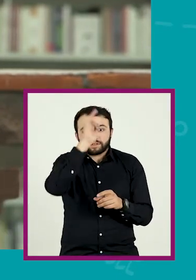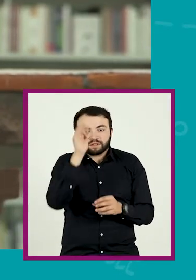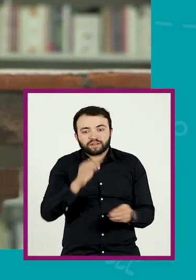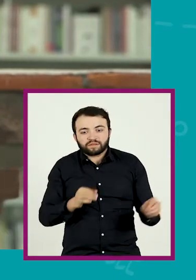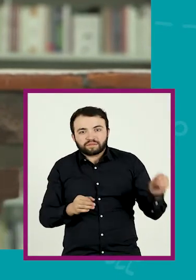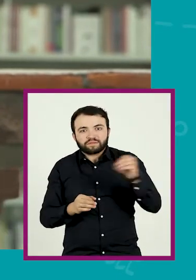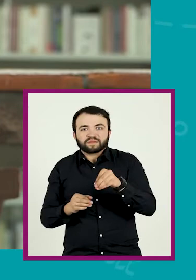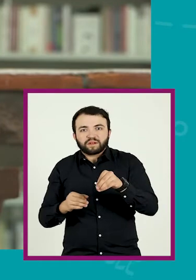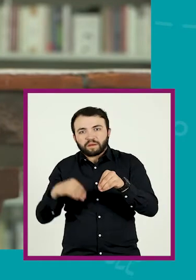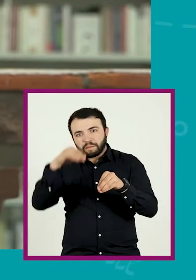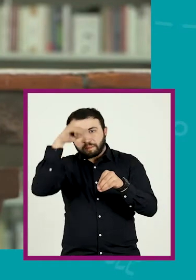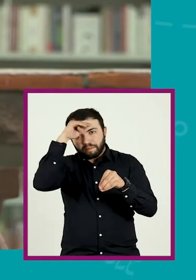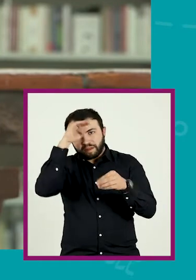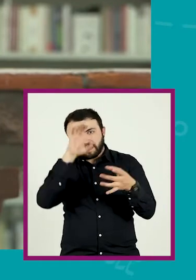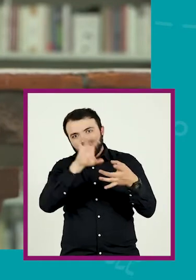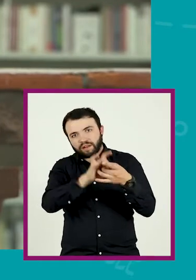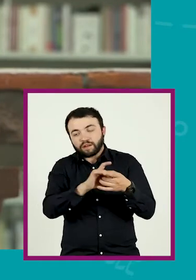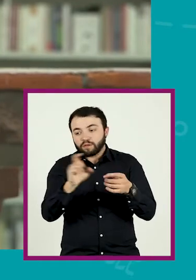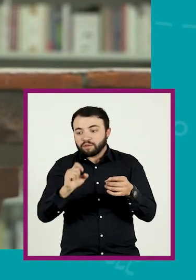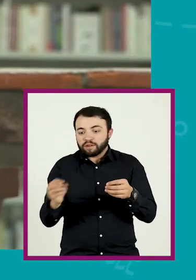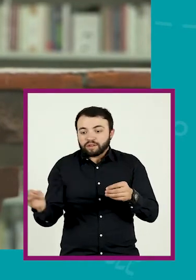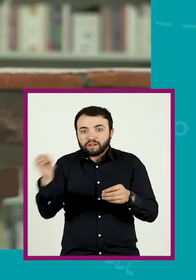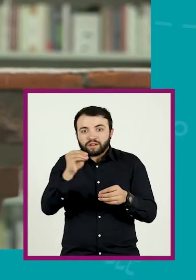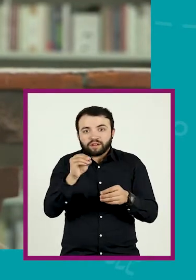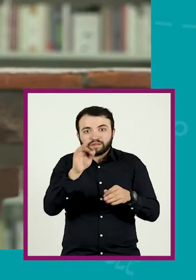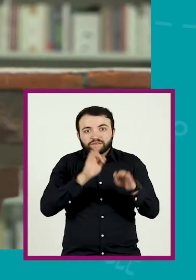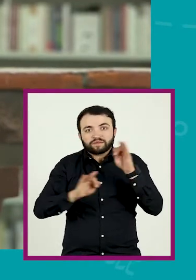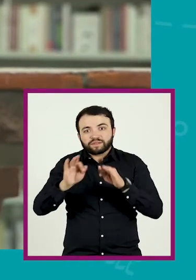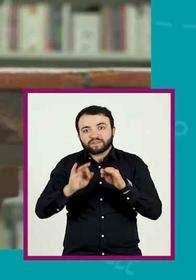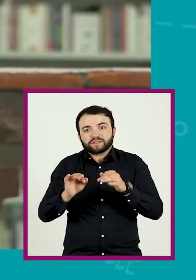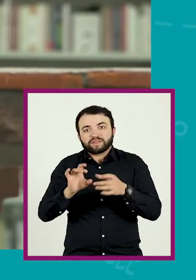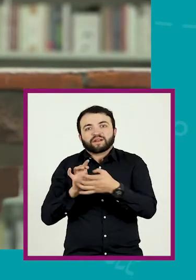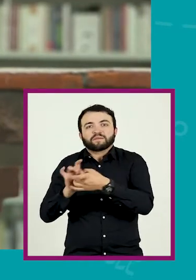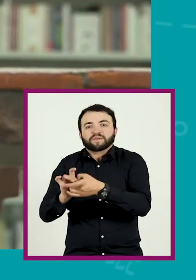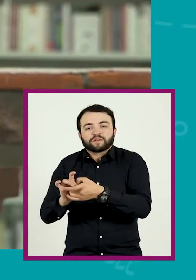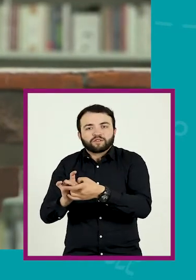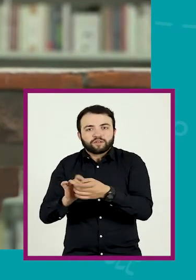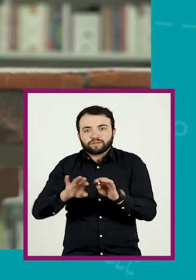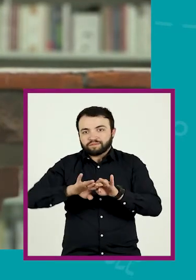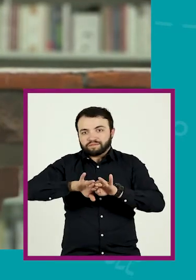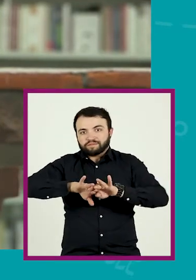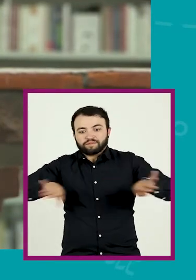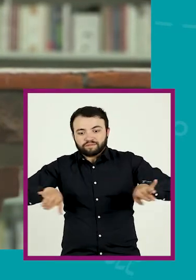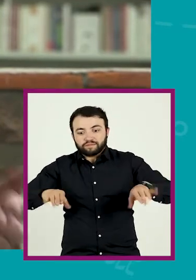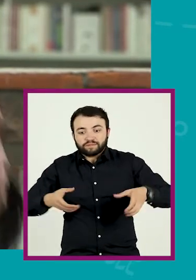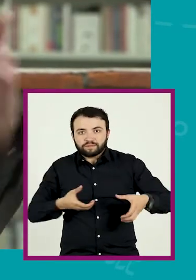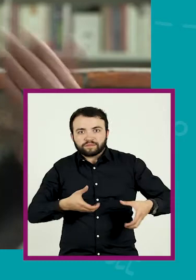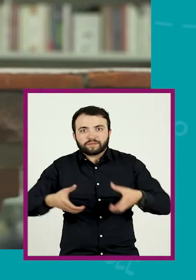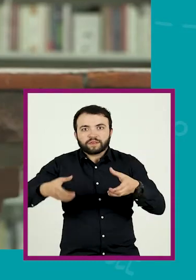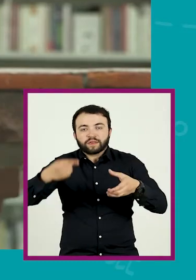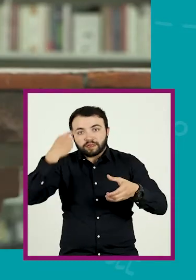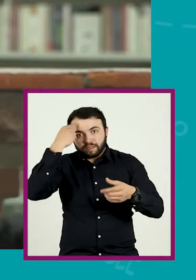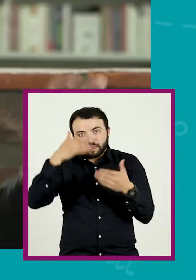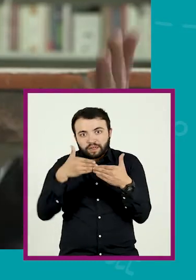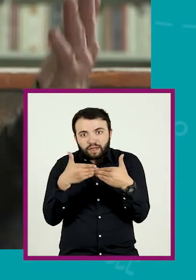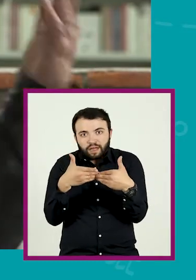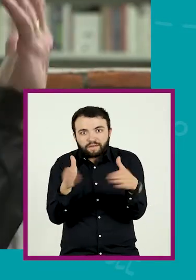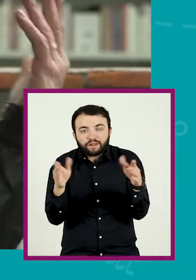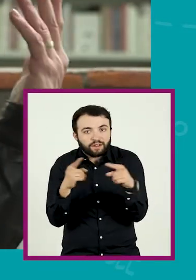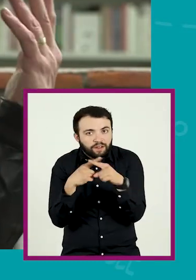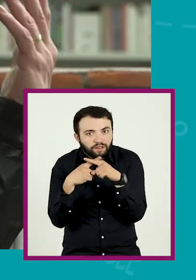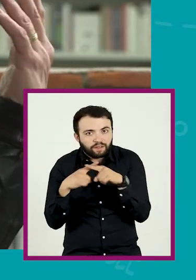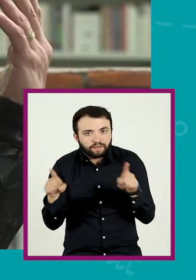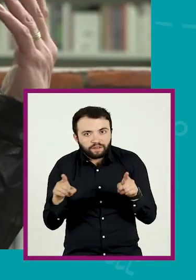etcétera, que solo pueden ser probables. Y la razón de esto es que para Hume todo el conocimiento, incluido